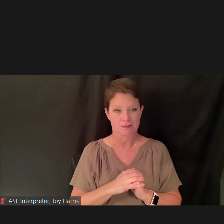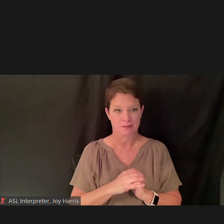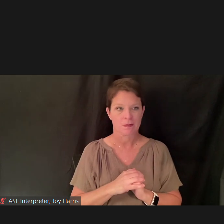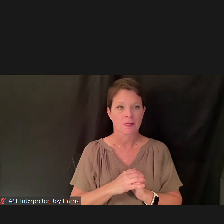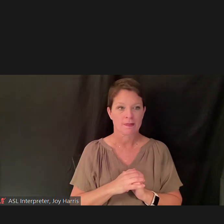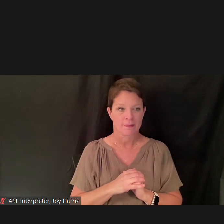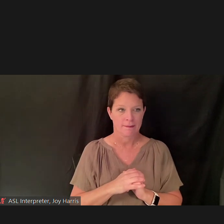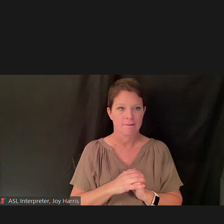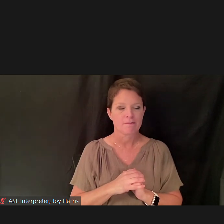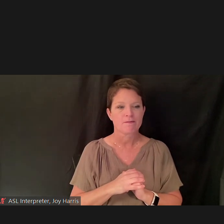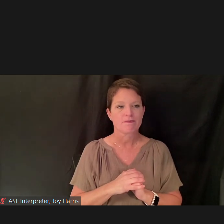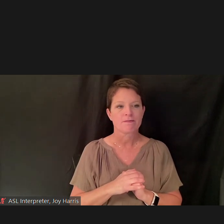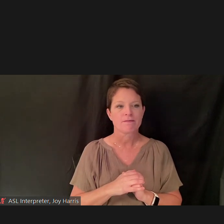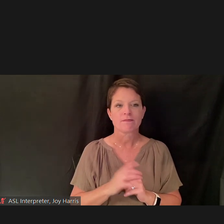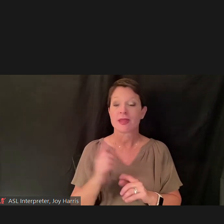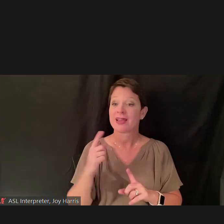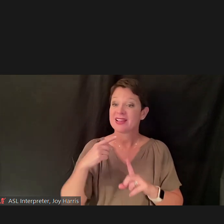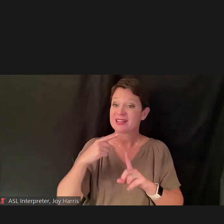vecinos y clientes informados.